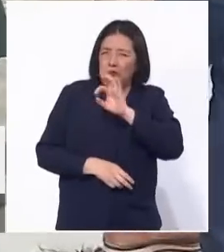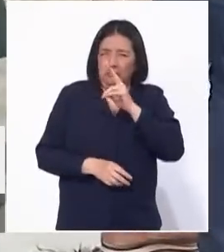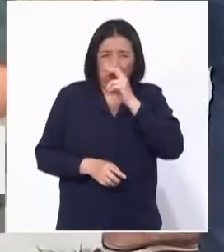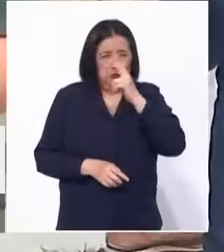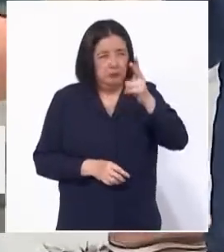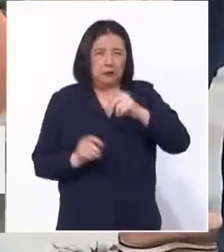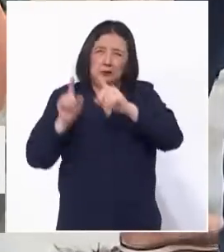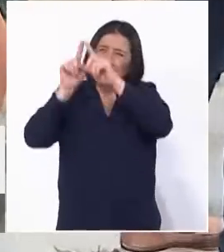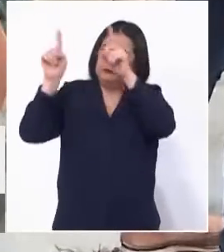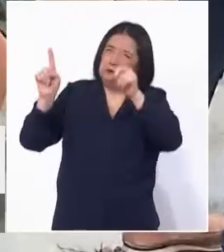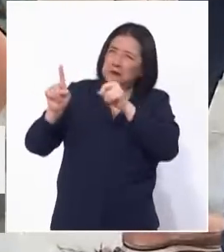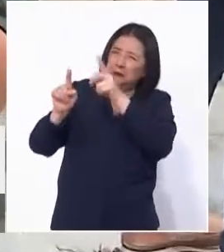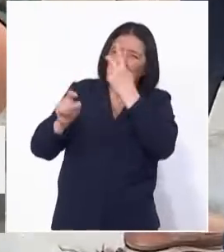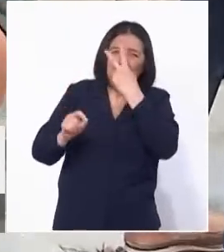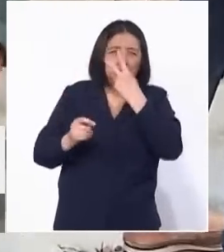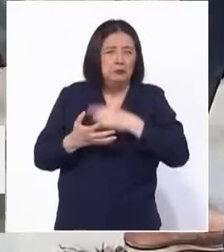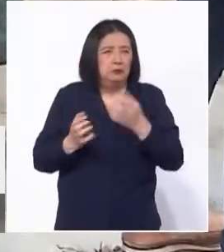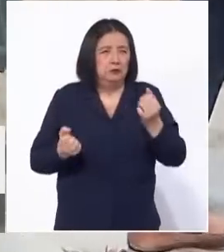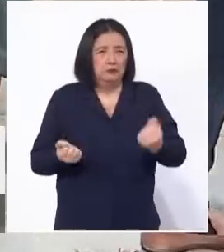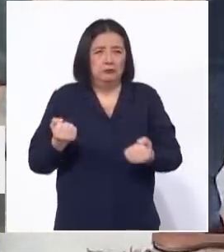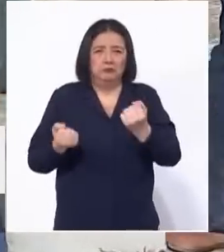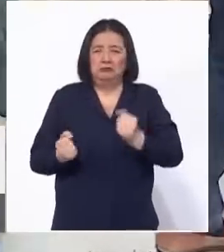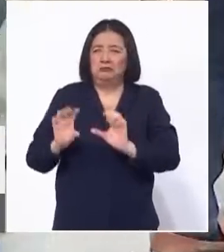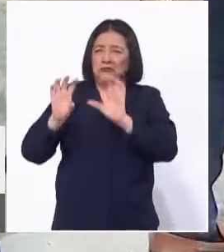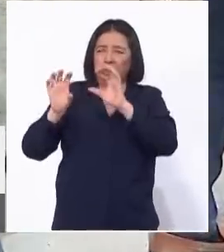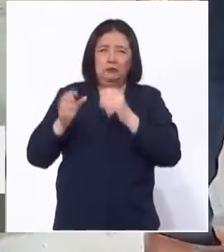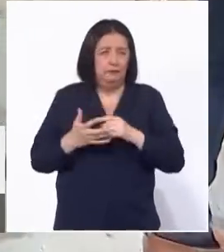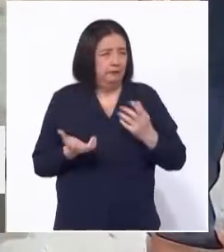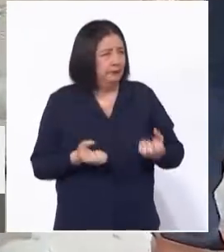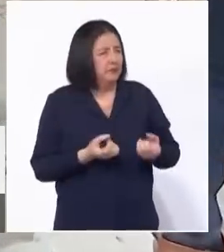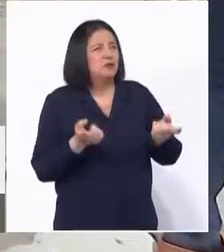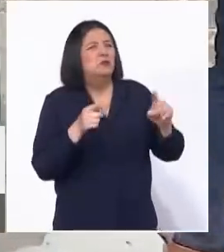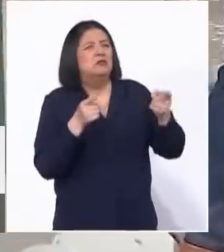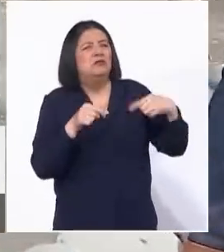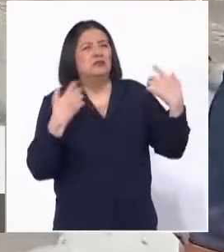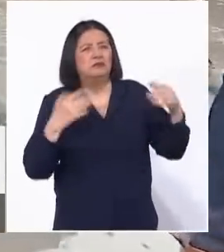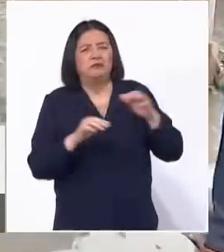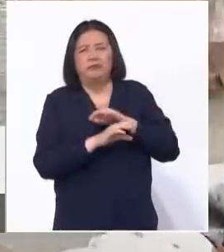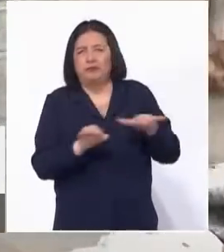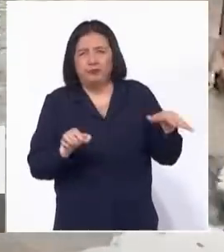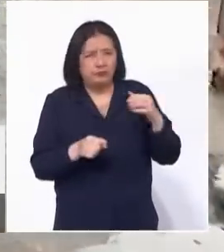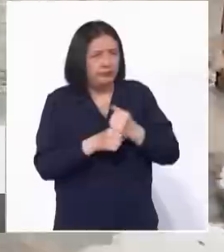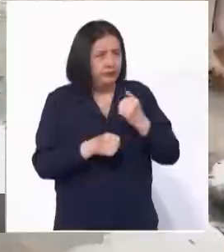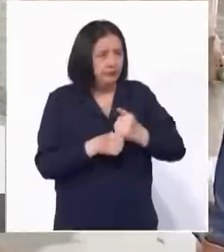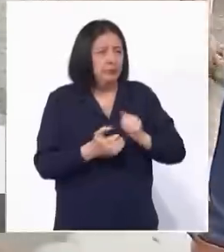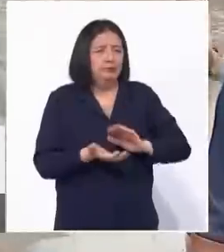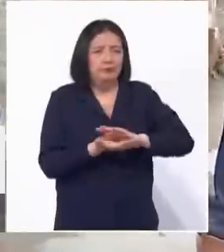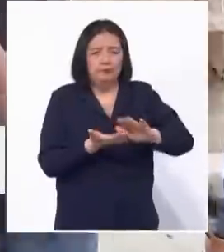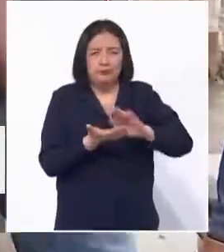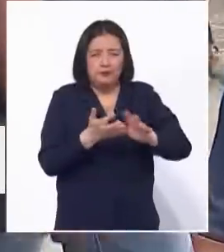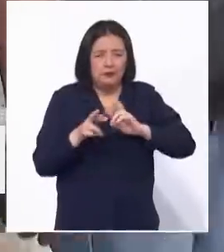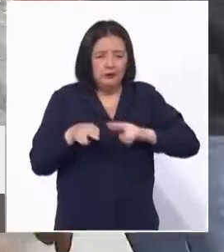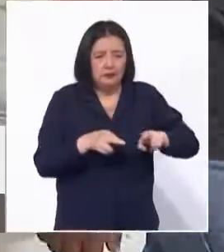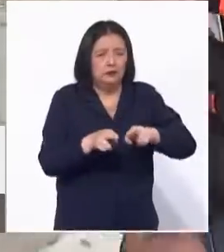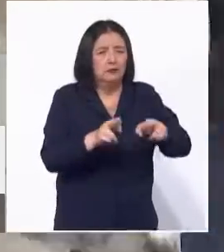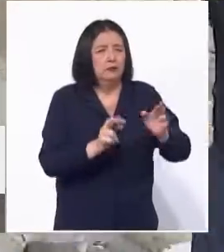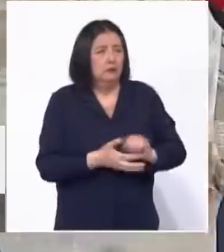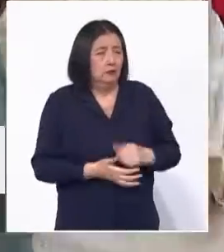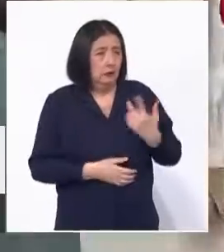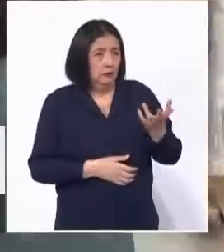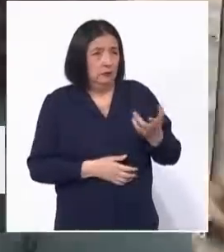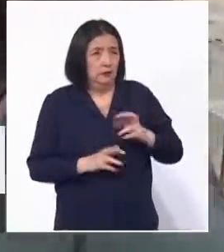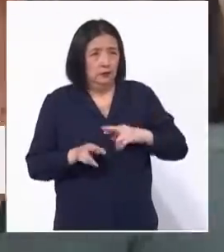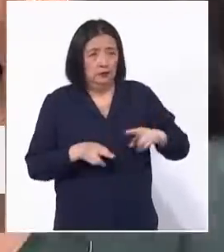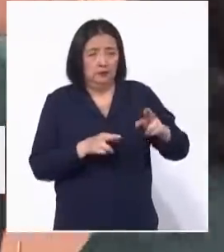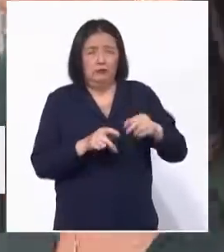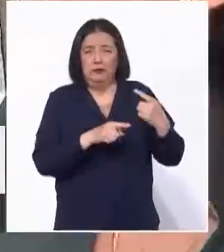varios carteles, alguna maquinaria parada, y queríamos saber cuándo se habrían terminado estos trabajos de descolmatación. El río